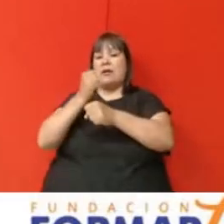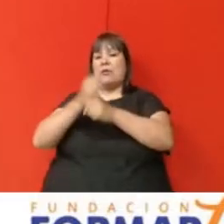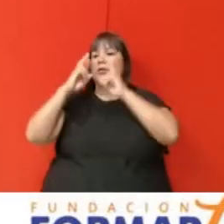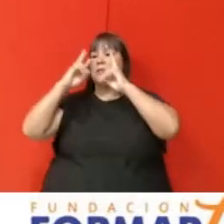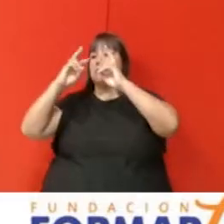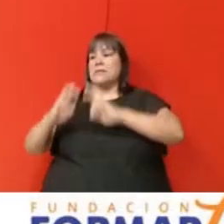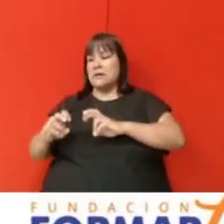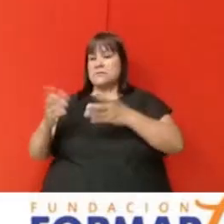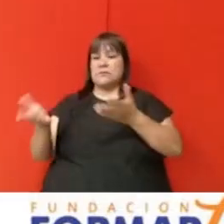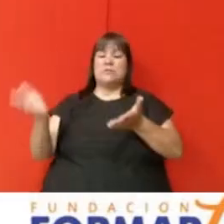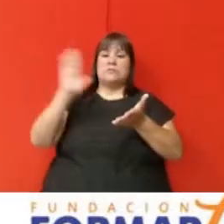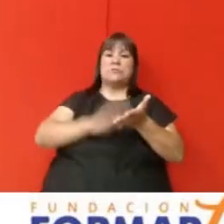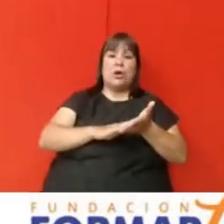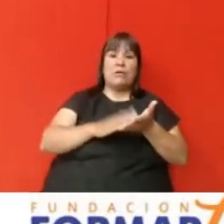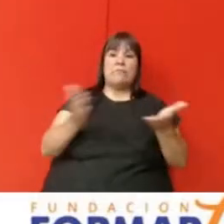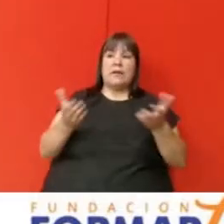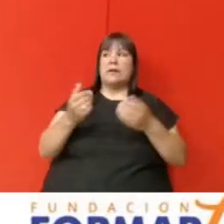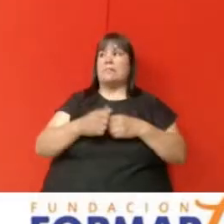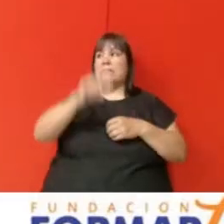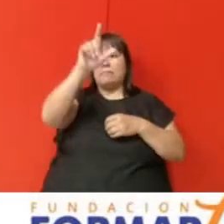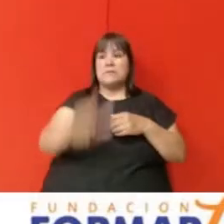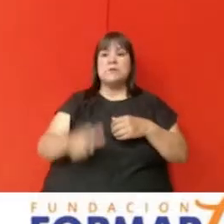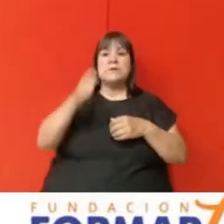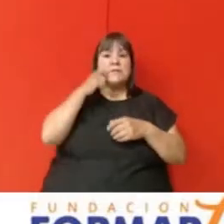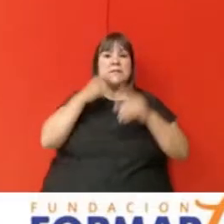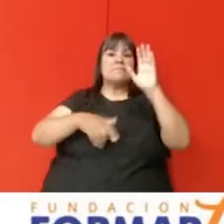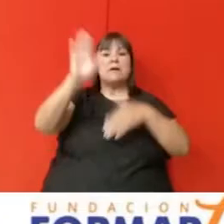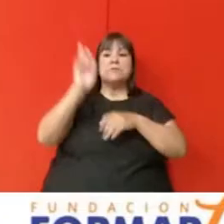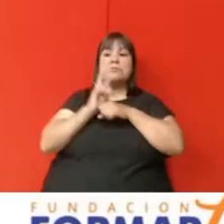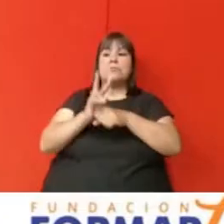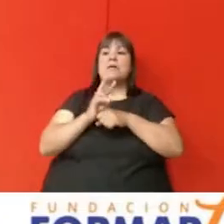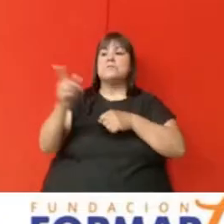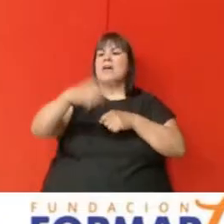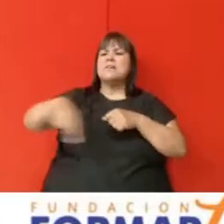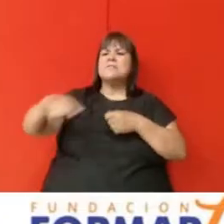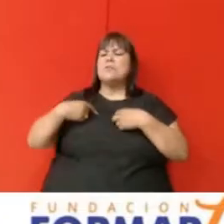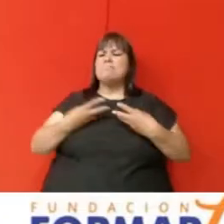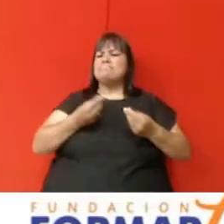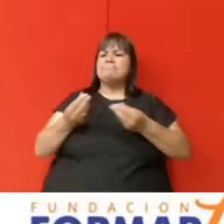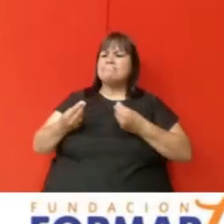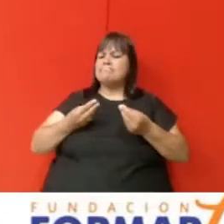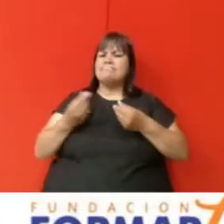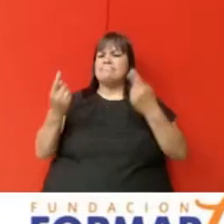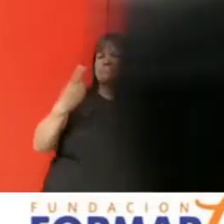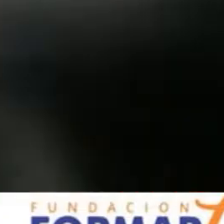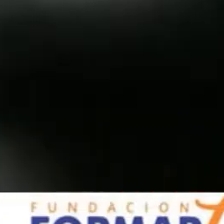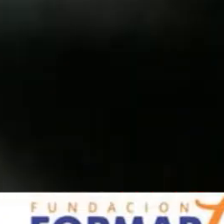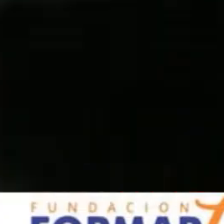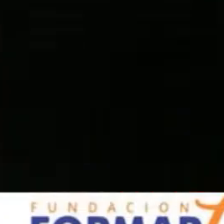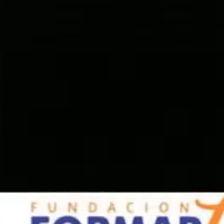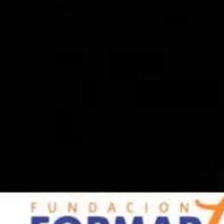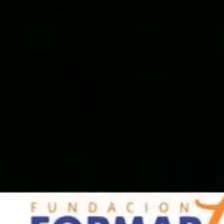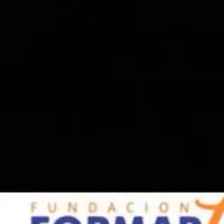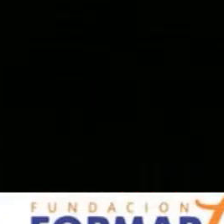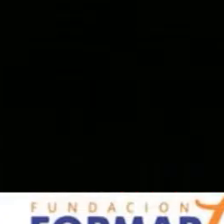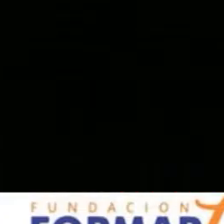que ver con la percepción de los cuidados humanizados por parte de los usuarios de los servicios de salud.